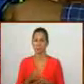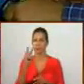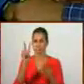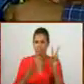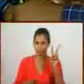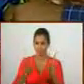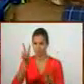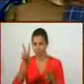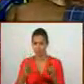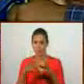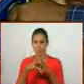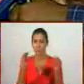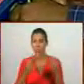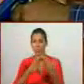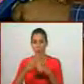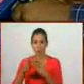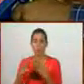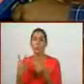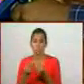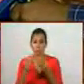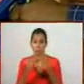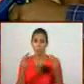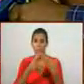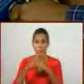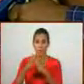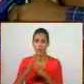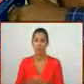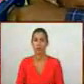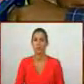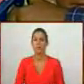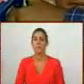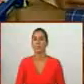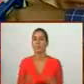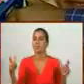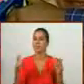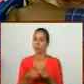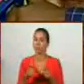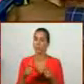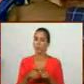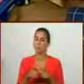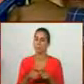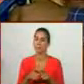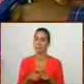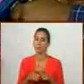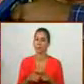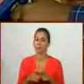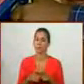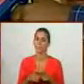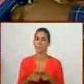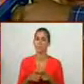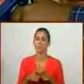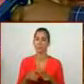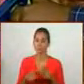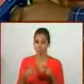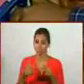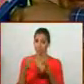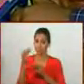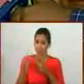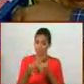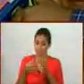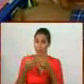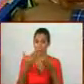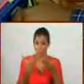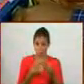exposición ante todas las comunidades yucpas en asambleas en la Sierra de Perijá, para explicarles ya con los